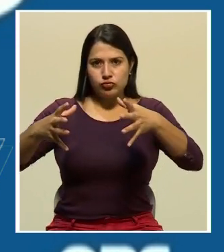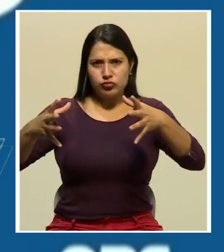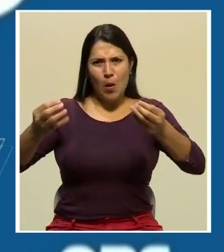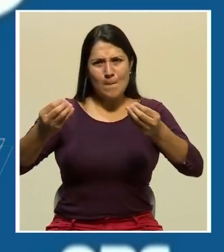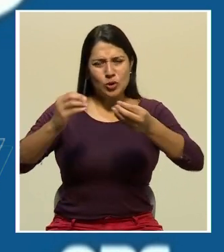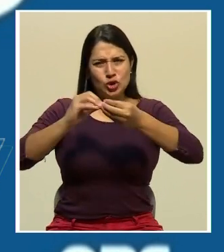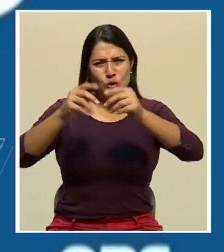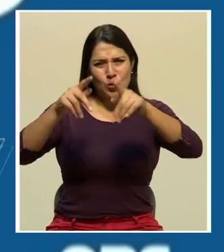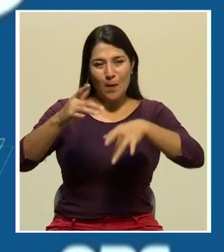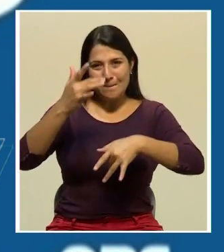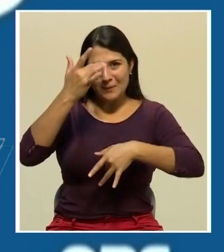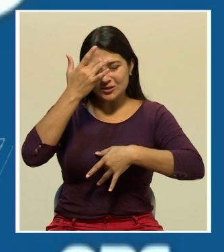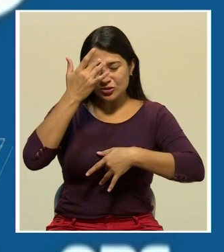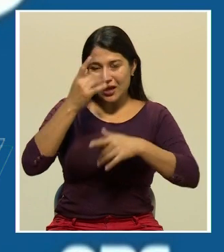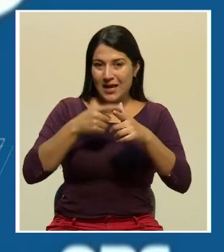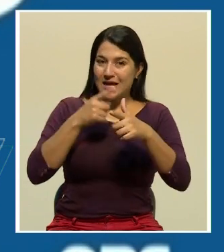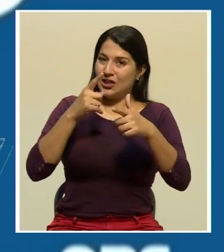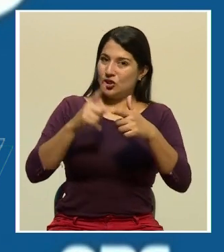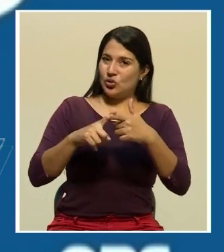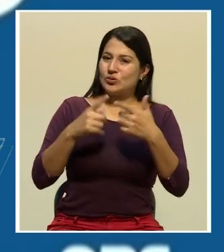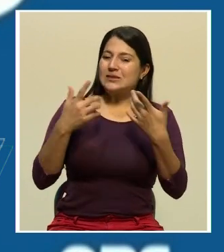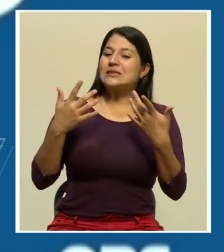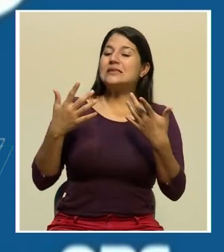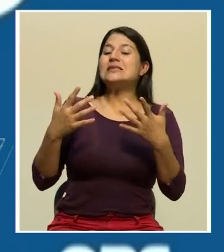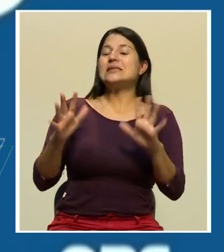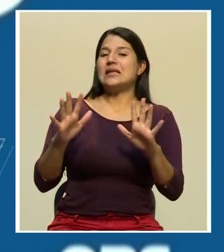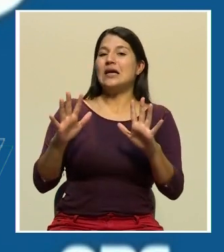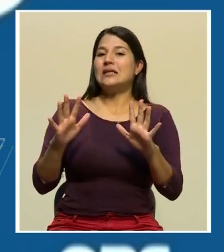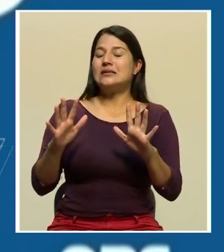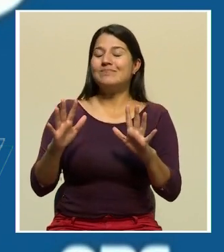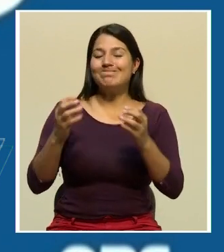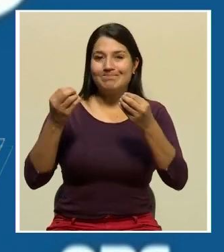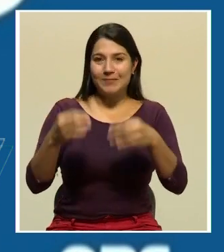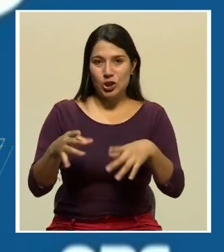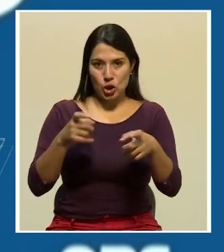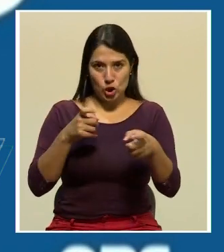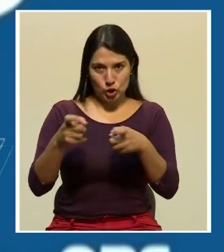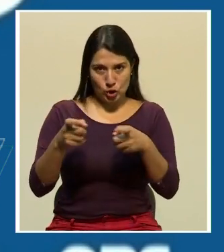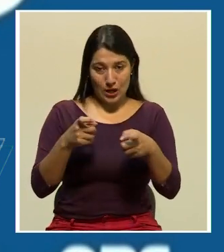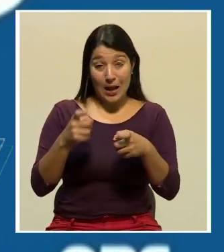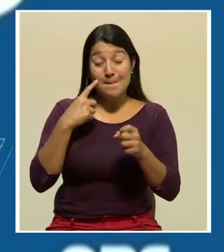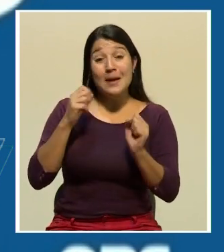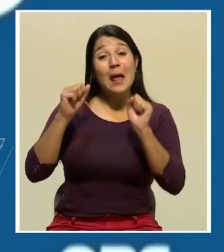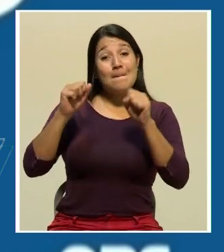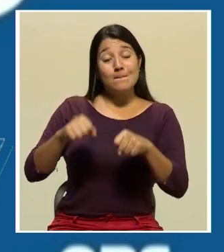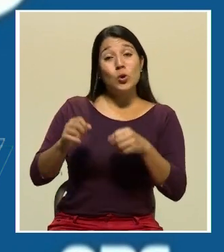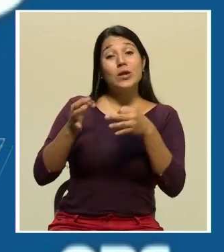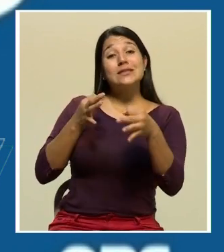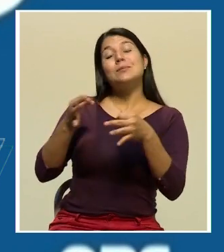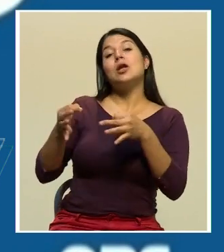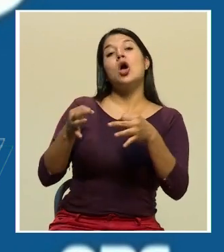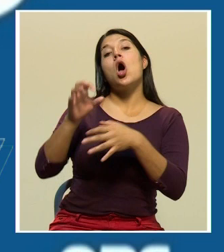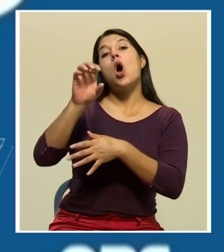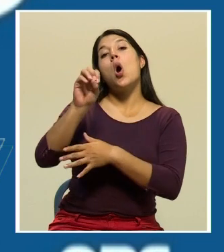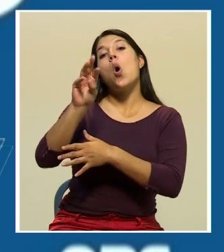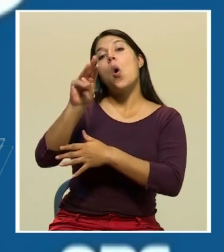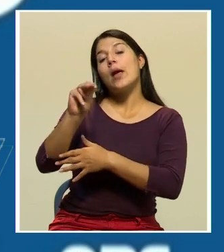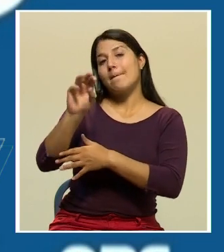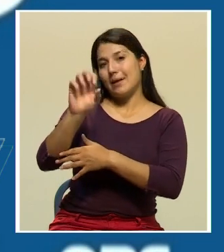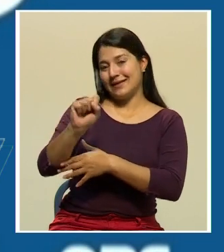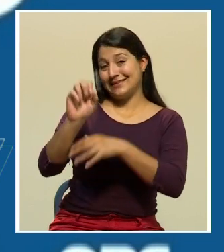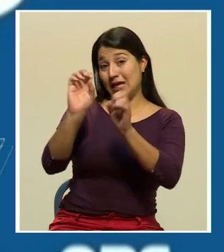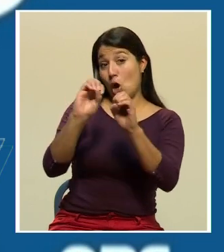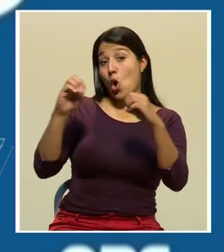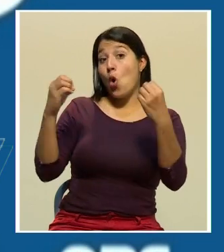transmisión comunitaria en la gran área metropolitana. Para ponerlo en contexto, la Organización Mundial de la Salud estableció